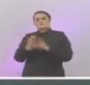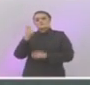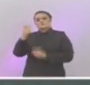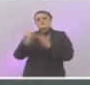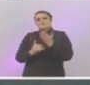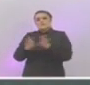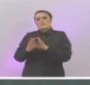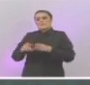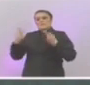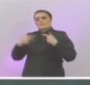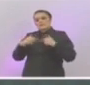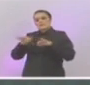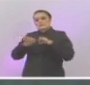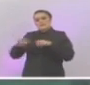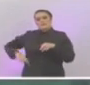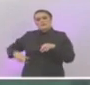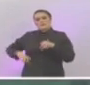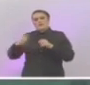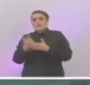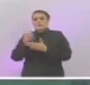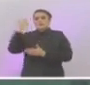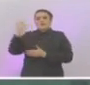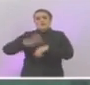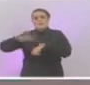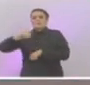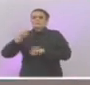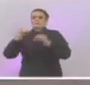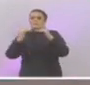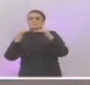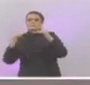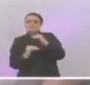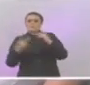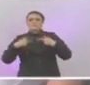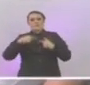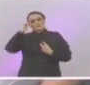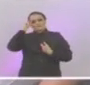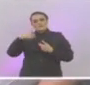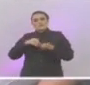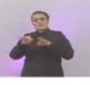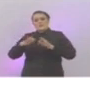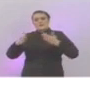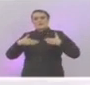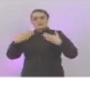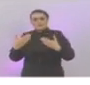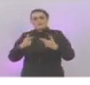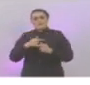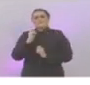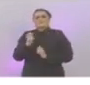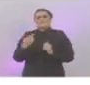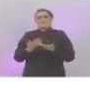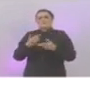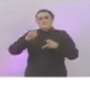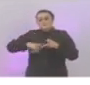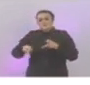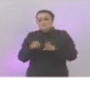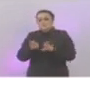disminución de los sueldos de los altos funcionarios públicos y servidores públicos de confianza del gobierno del estado, empezando por